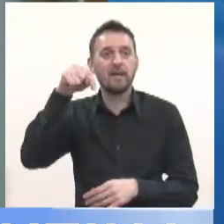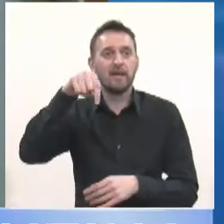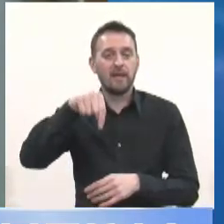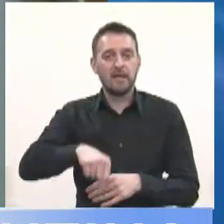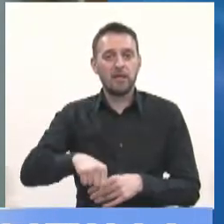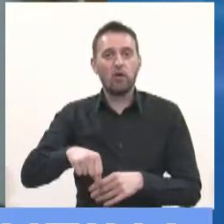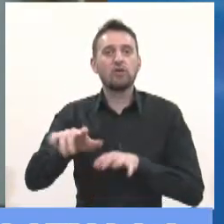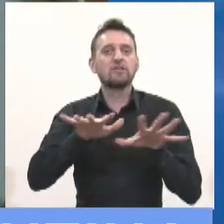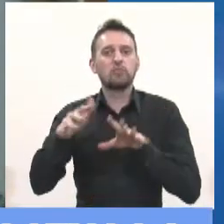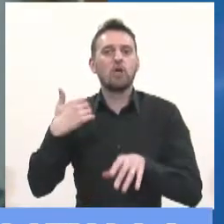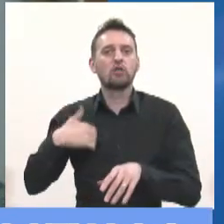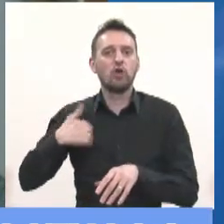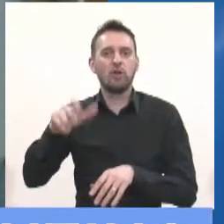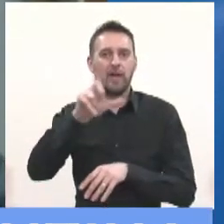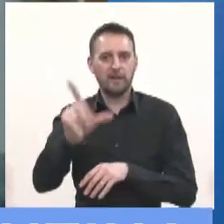la Argentina.